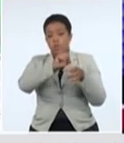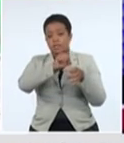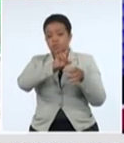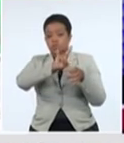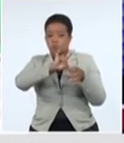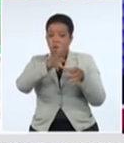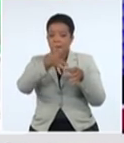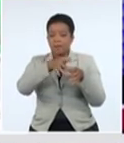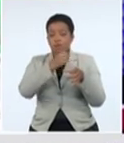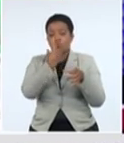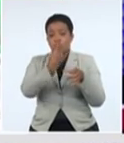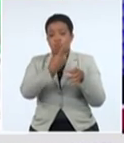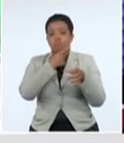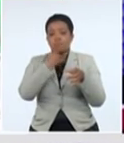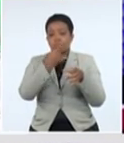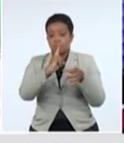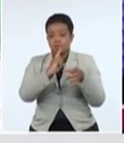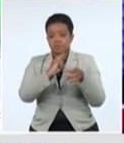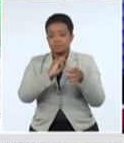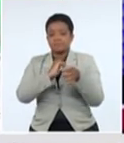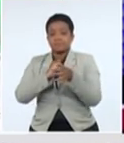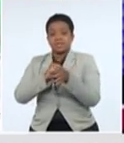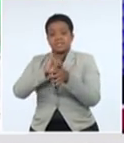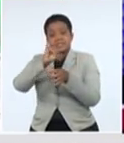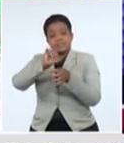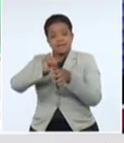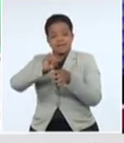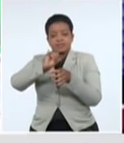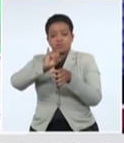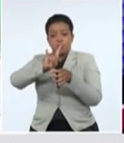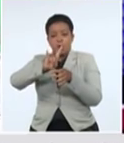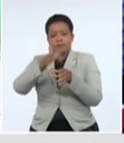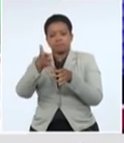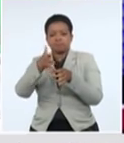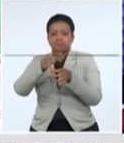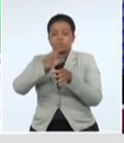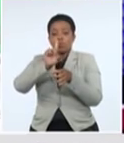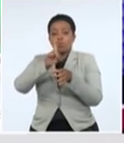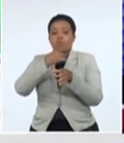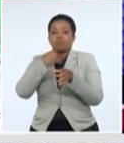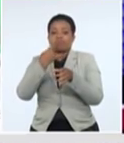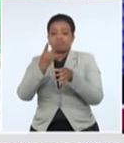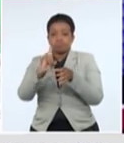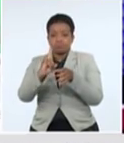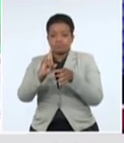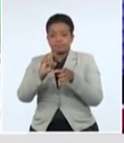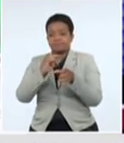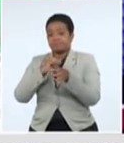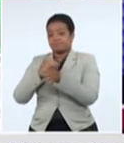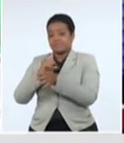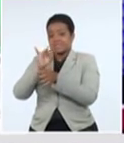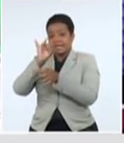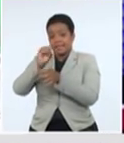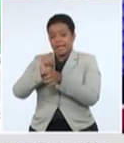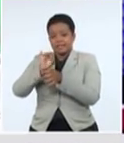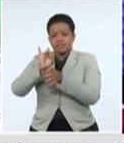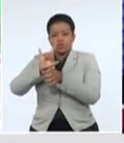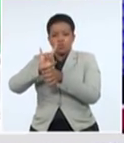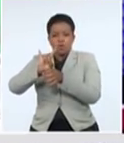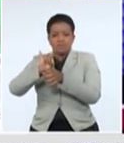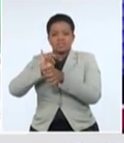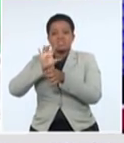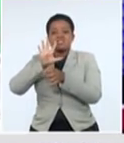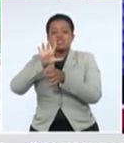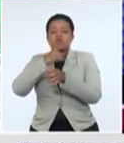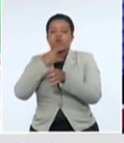entre 60 y 69, uno de los fallecidos, entre 70 y 79, 5